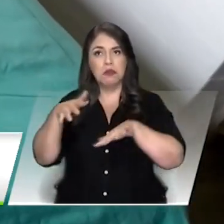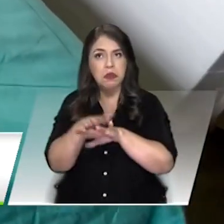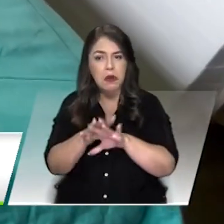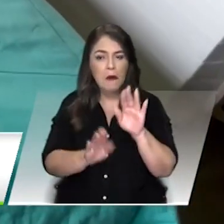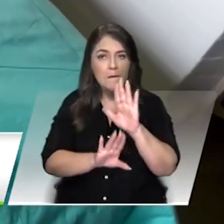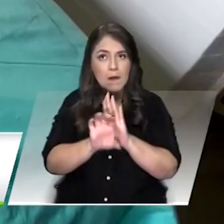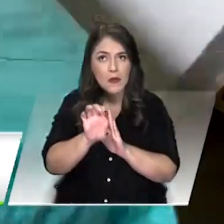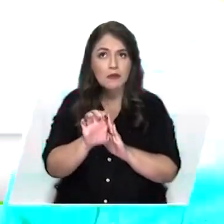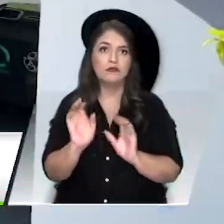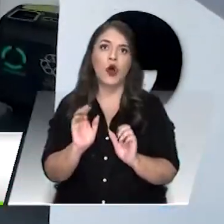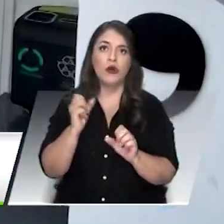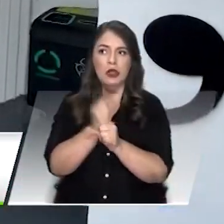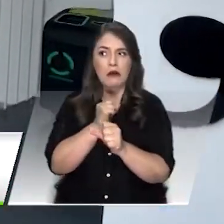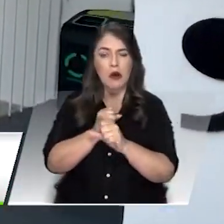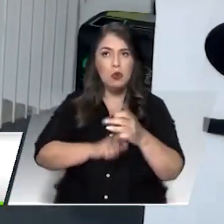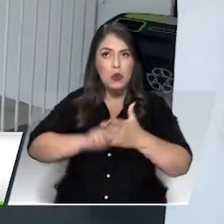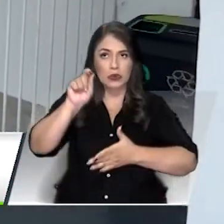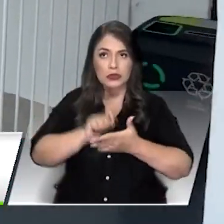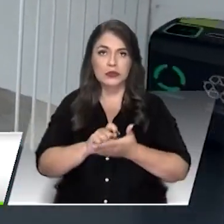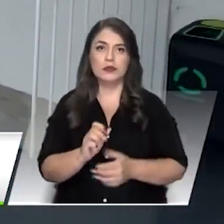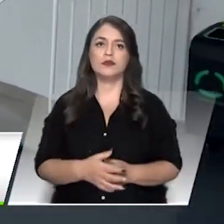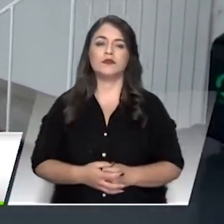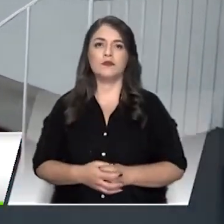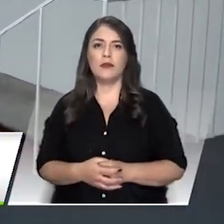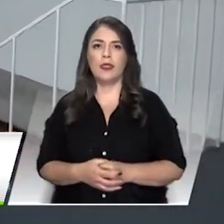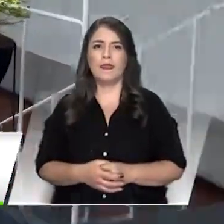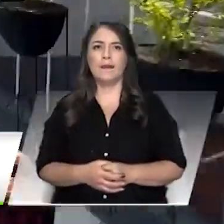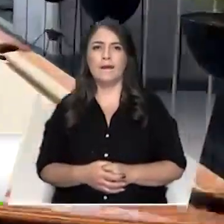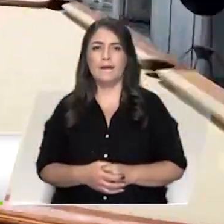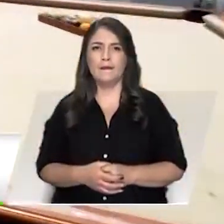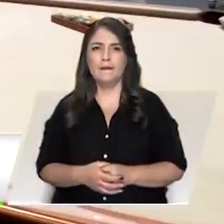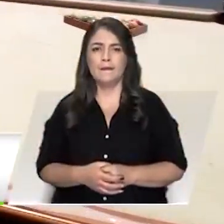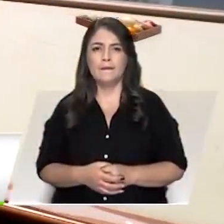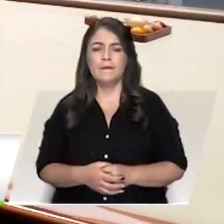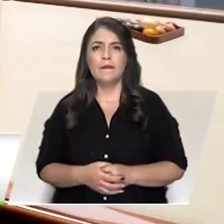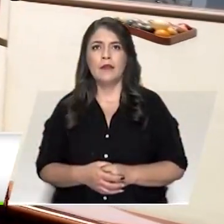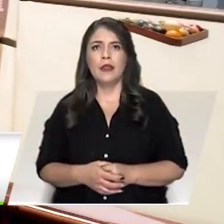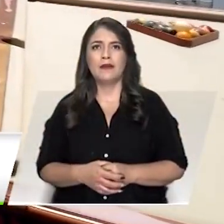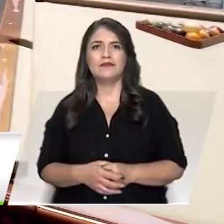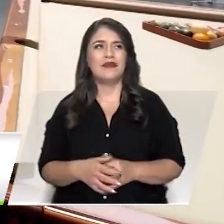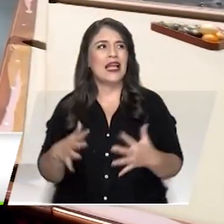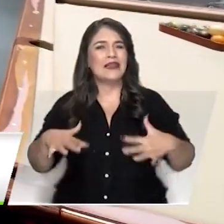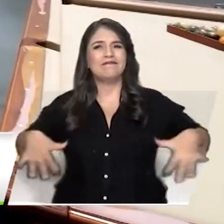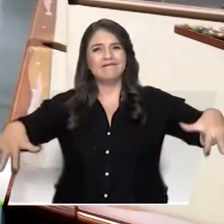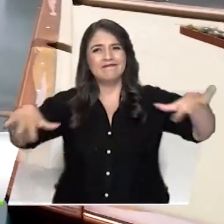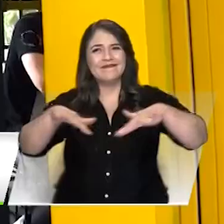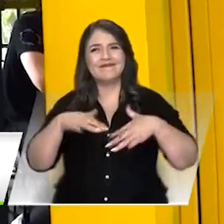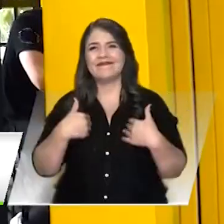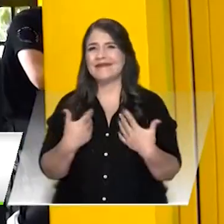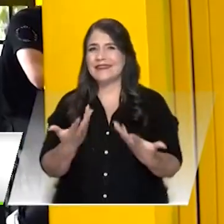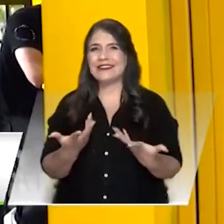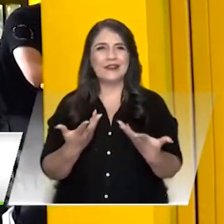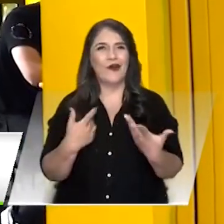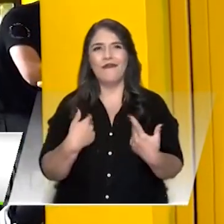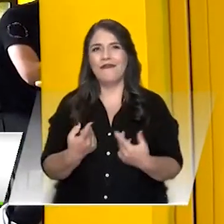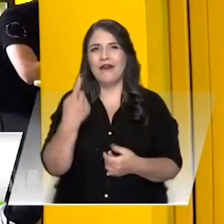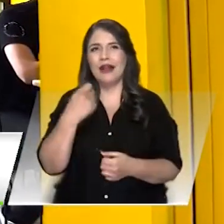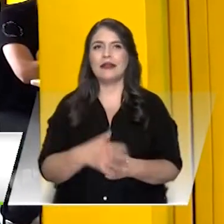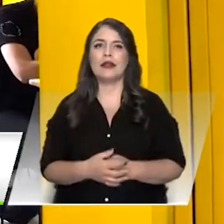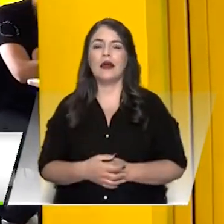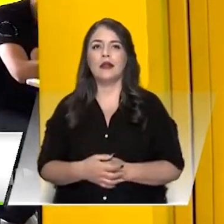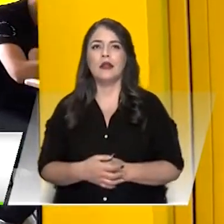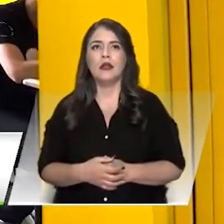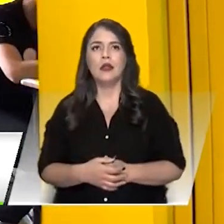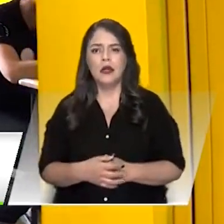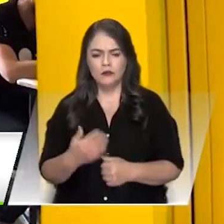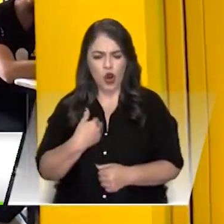o freelancers. Huérfanas es porque la infraestructura general de las ciudades no está atendiendo sus necesidades. ¿Cuáles son las necesidades